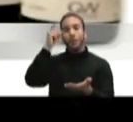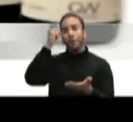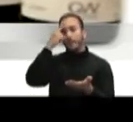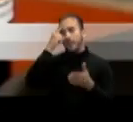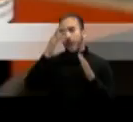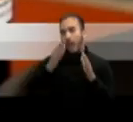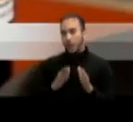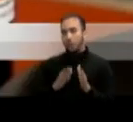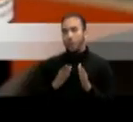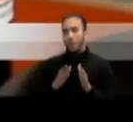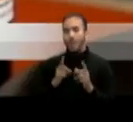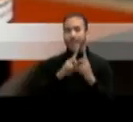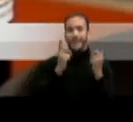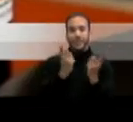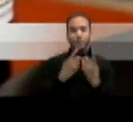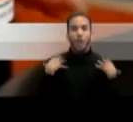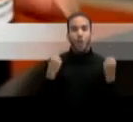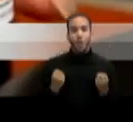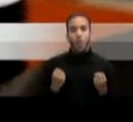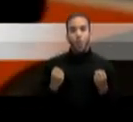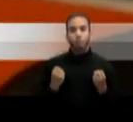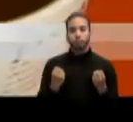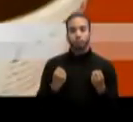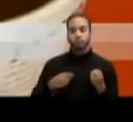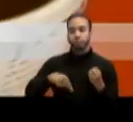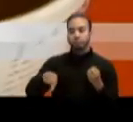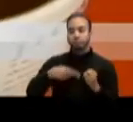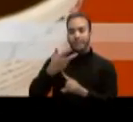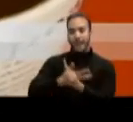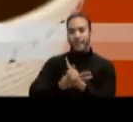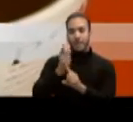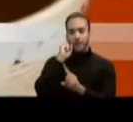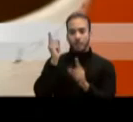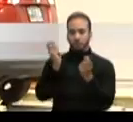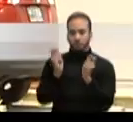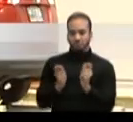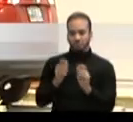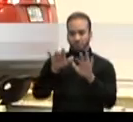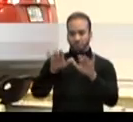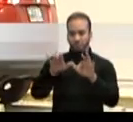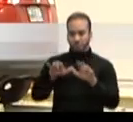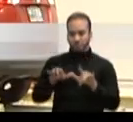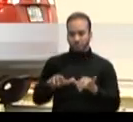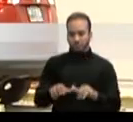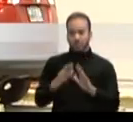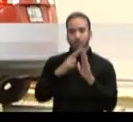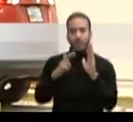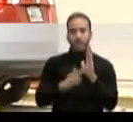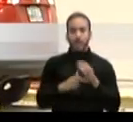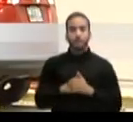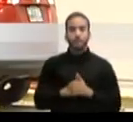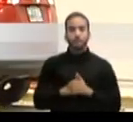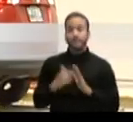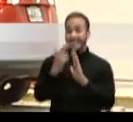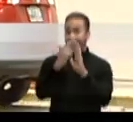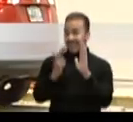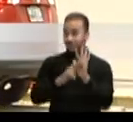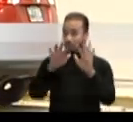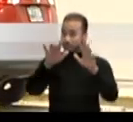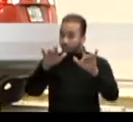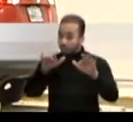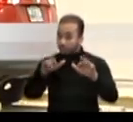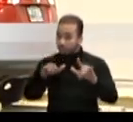y que da al Departamento de Salud 3 meses para sentar las reglas y procesos que apliquen. para elaborar el reglamento local que